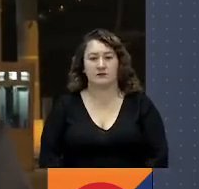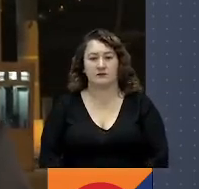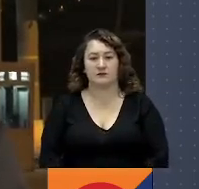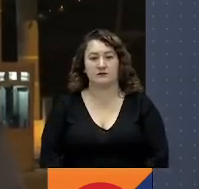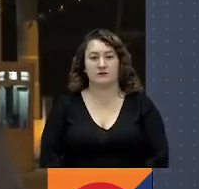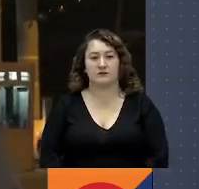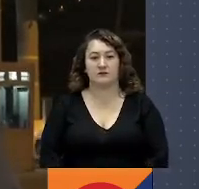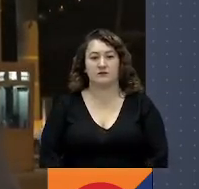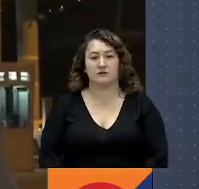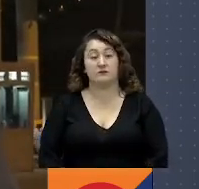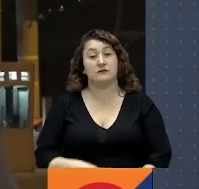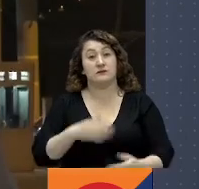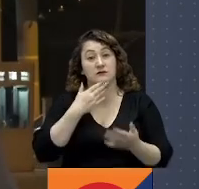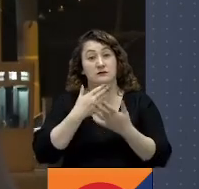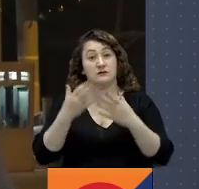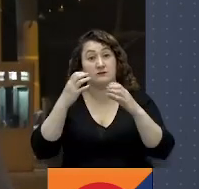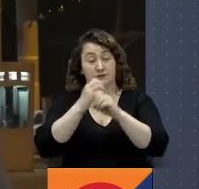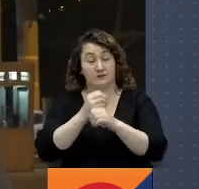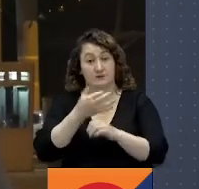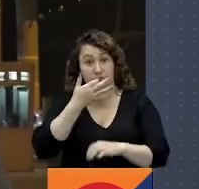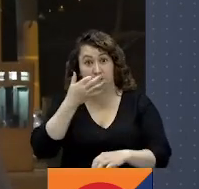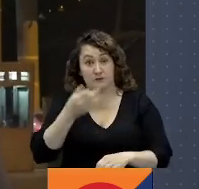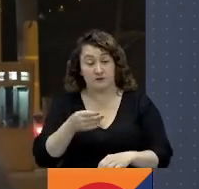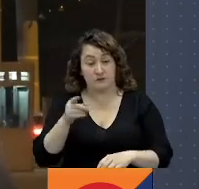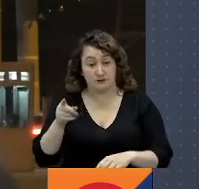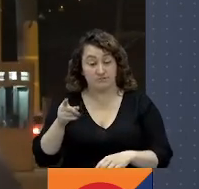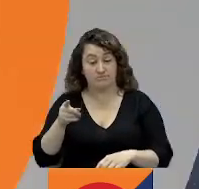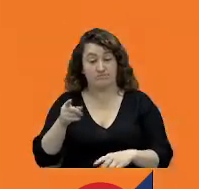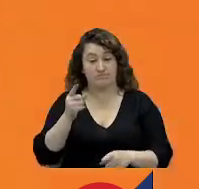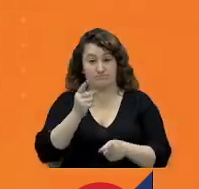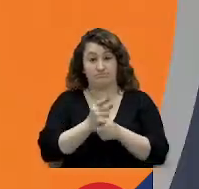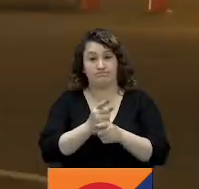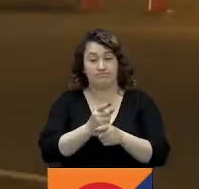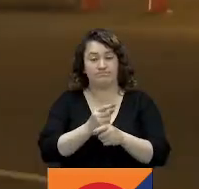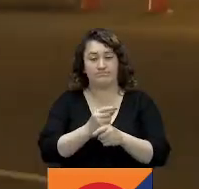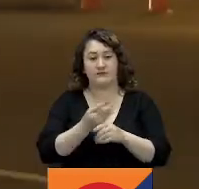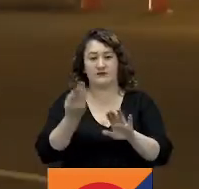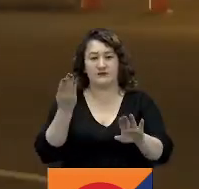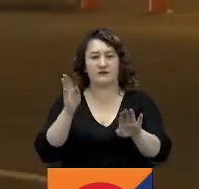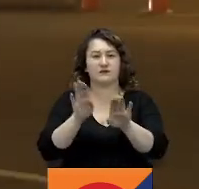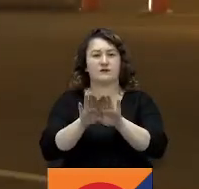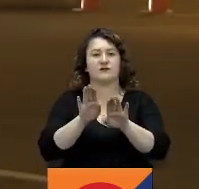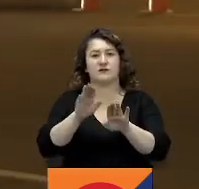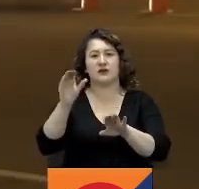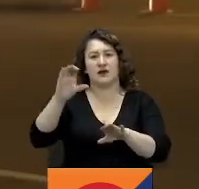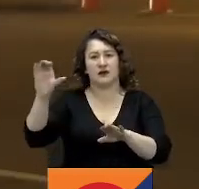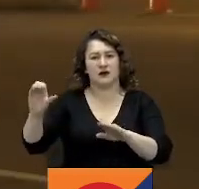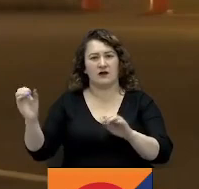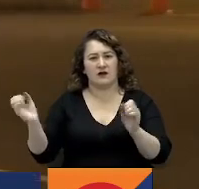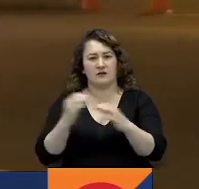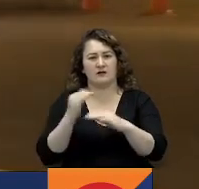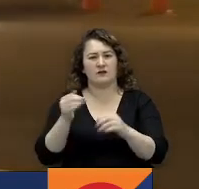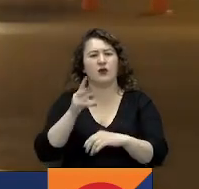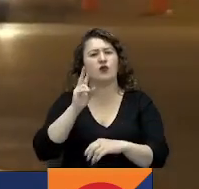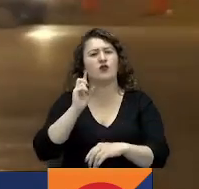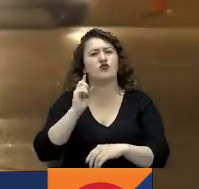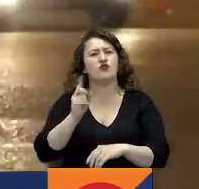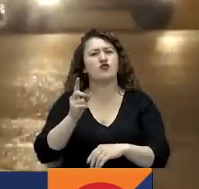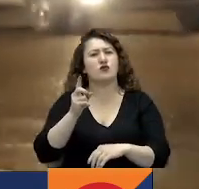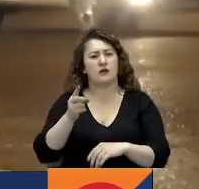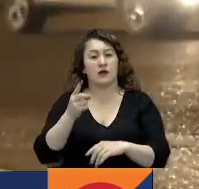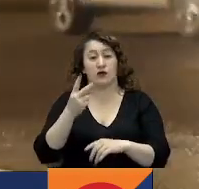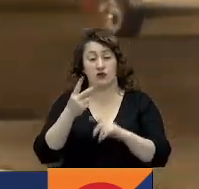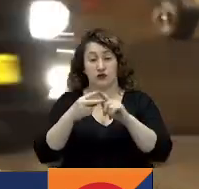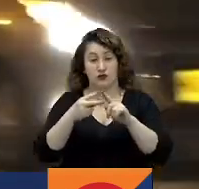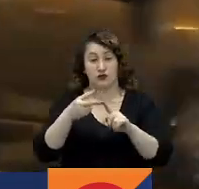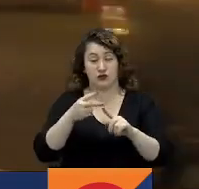Damaris, televidentes, muy buenas noches. Efectivamente, en este momento está cerrada la vía de la costa caribe colombiana por 2 hechos de alteración al orden público que